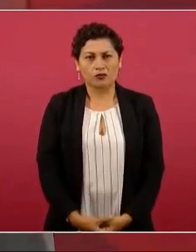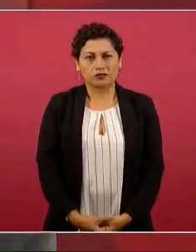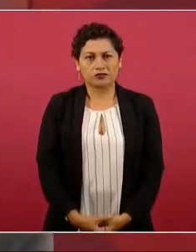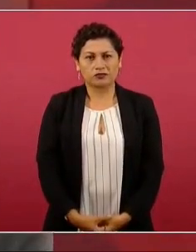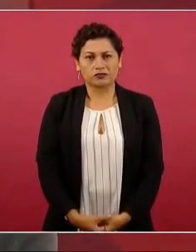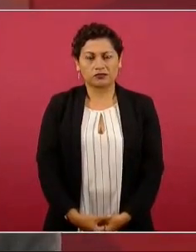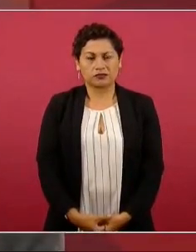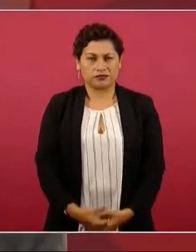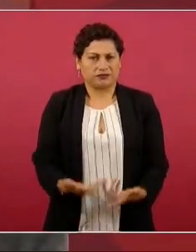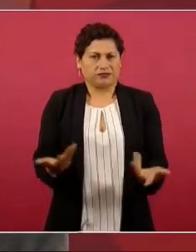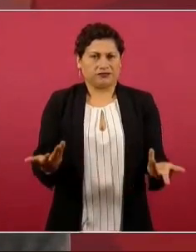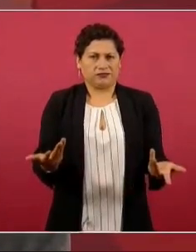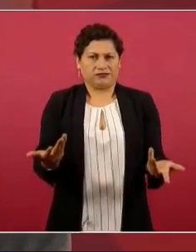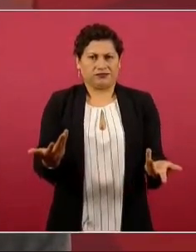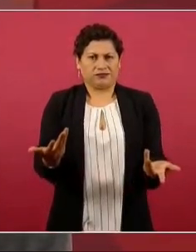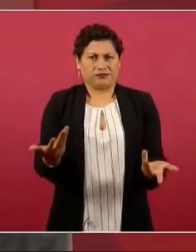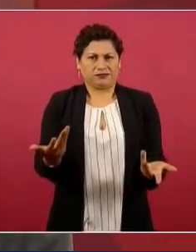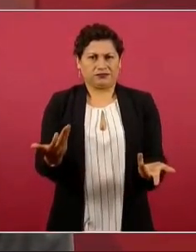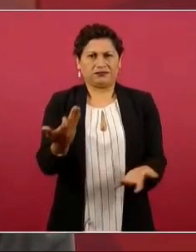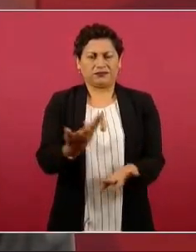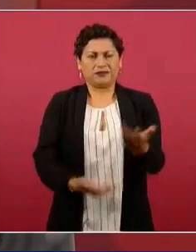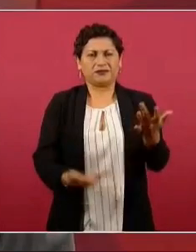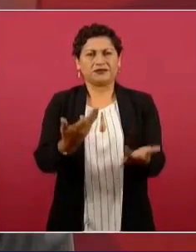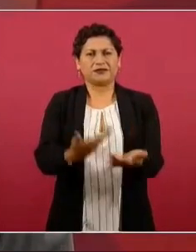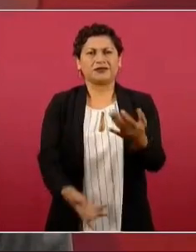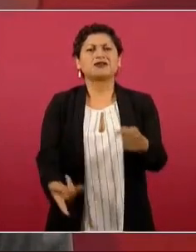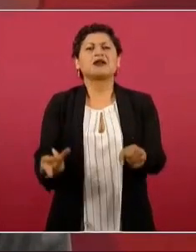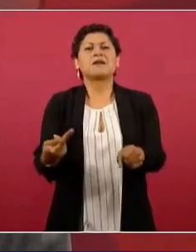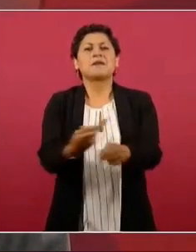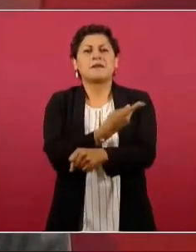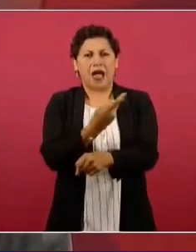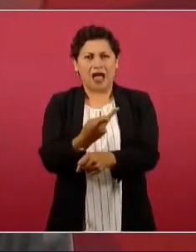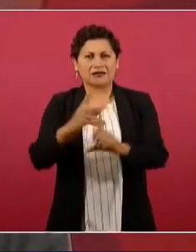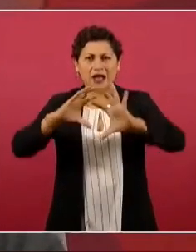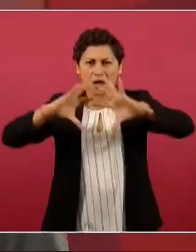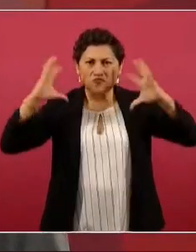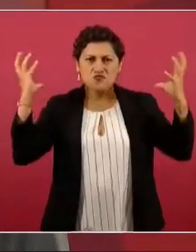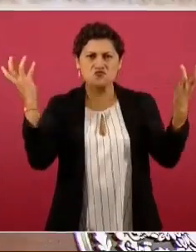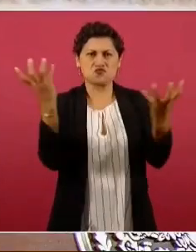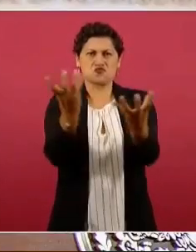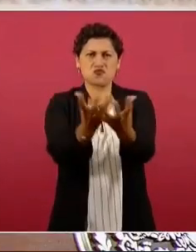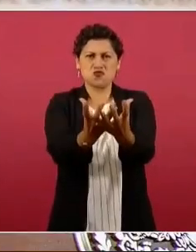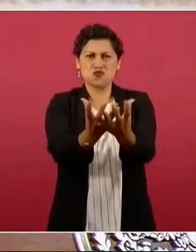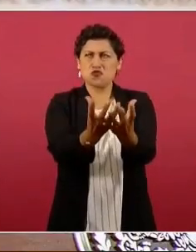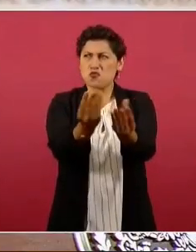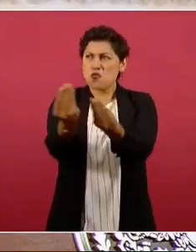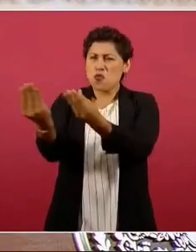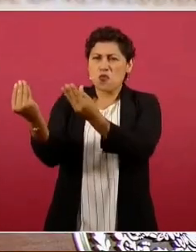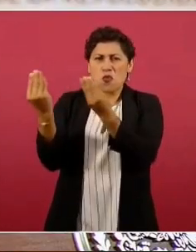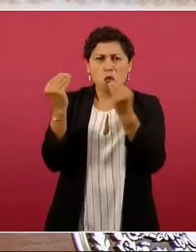ante la monstruosa desigualdad que hay en el mundo